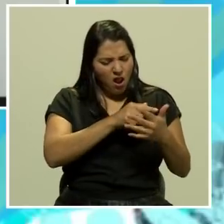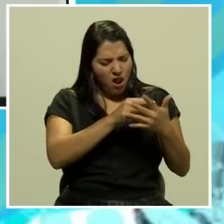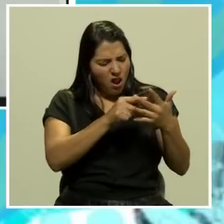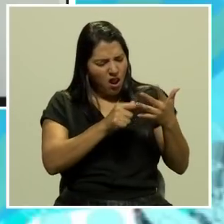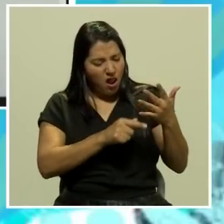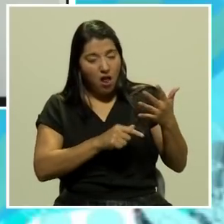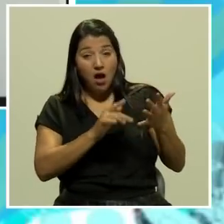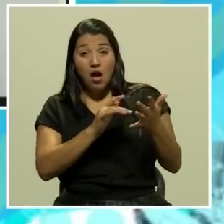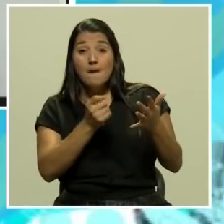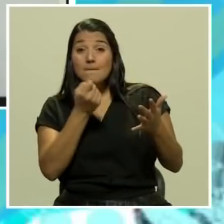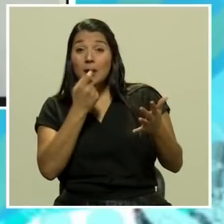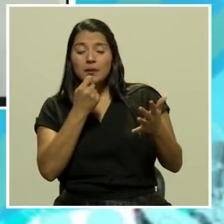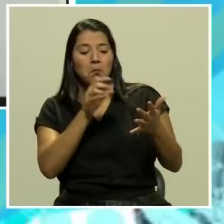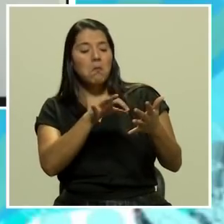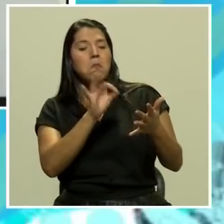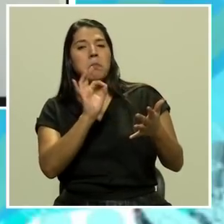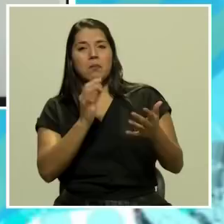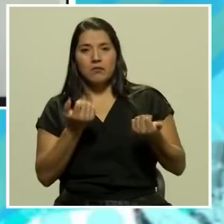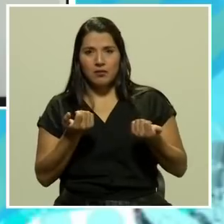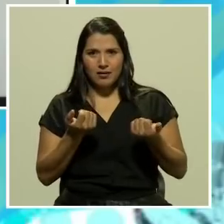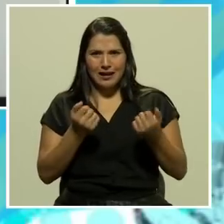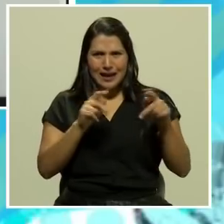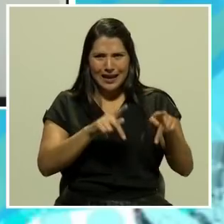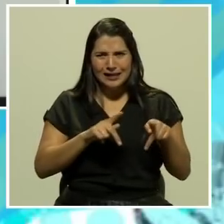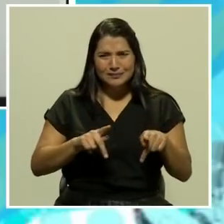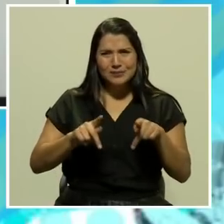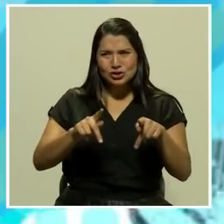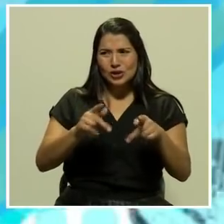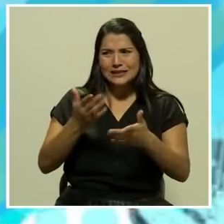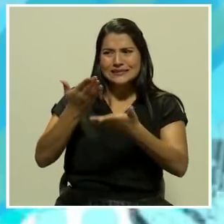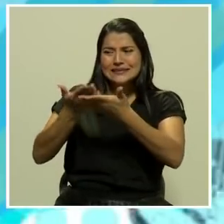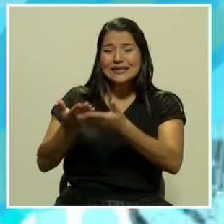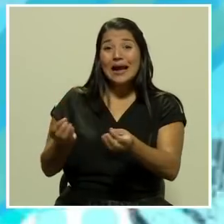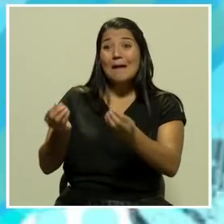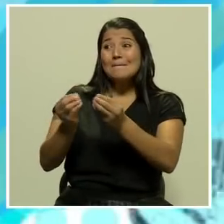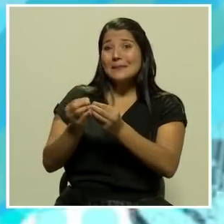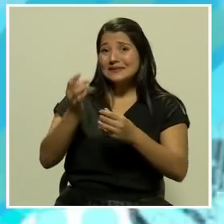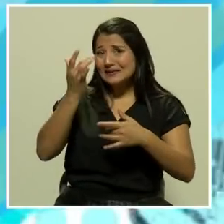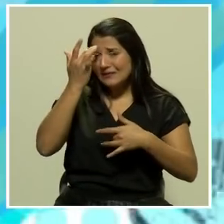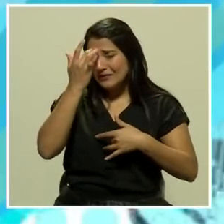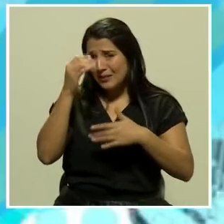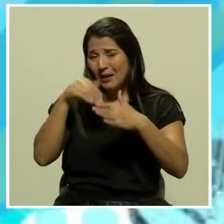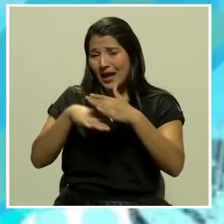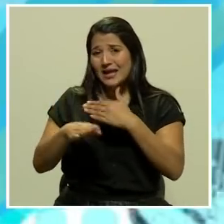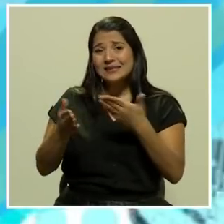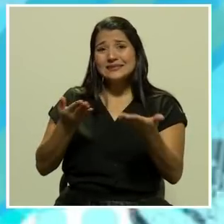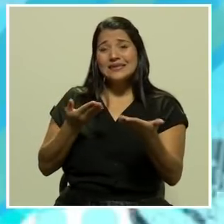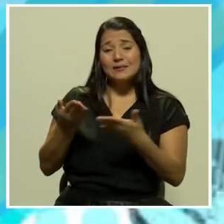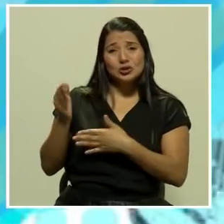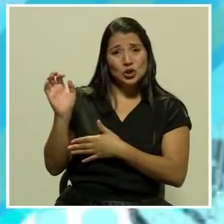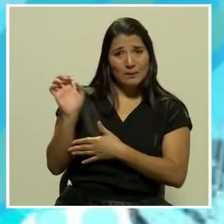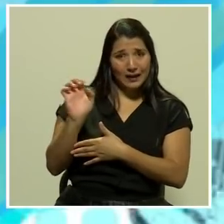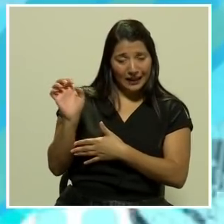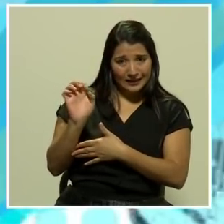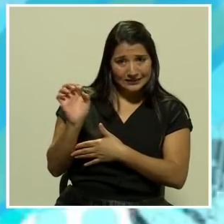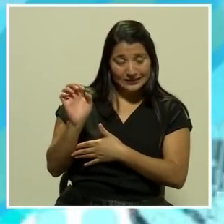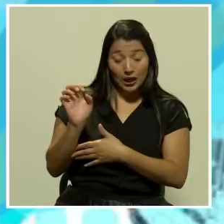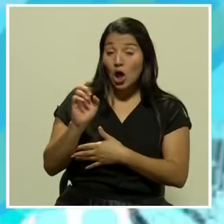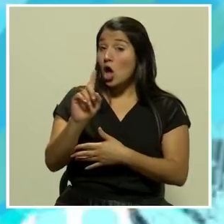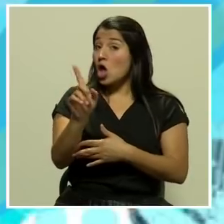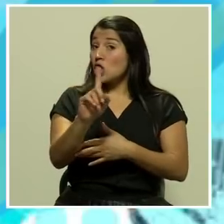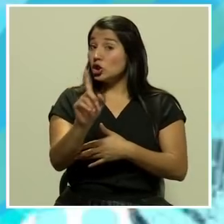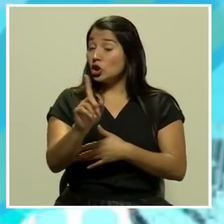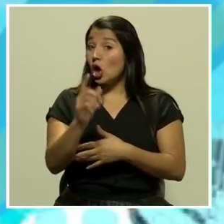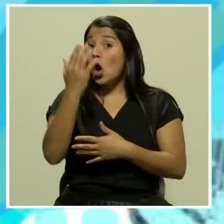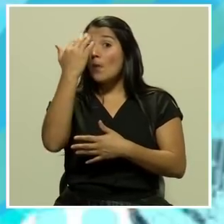sector privado, que los pacientes están llegando más complicados a las urgencias hospitalarias. No porque el virus sea